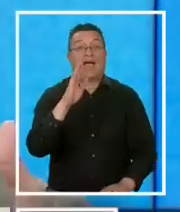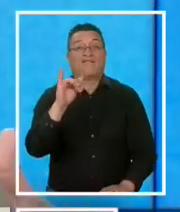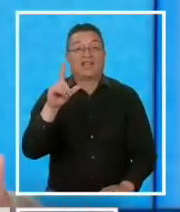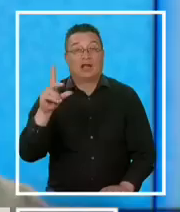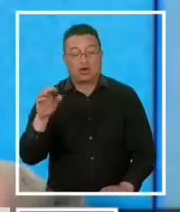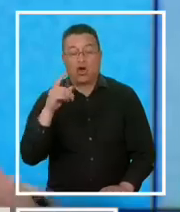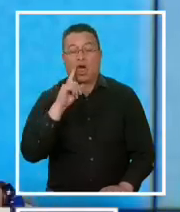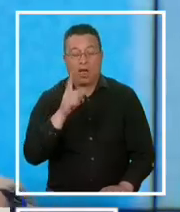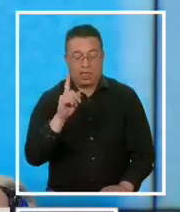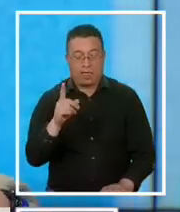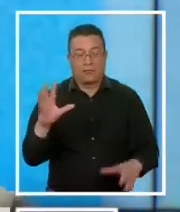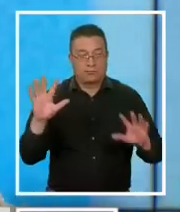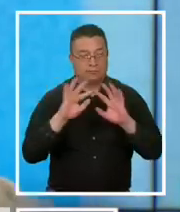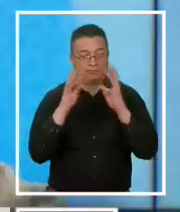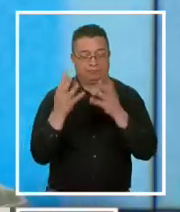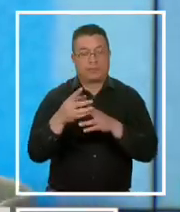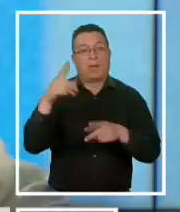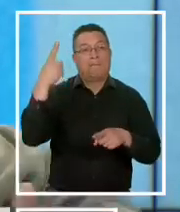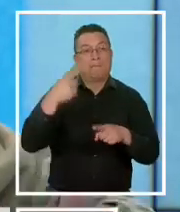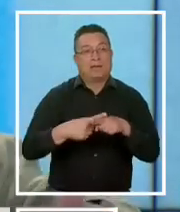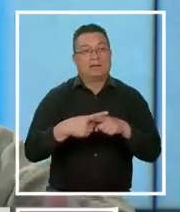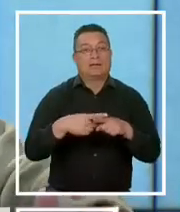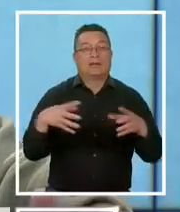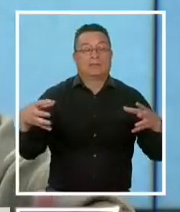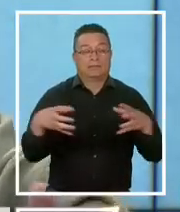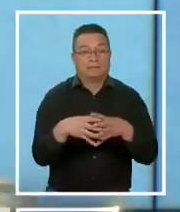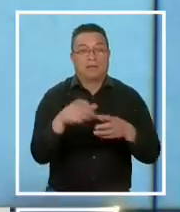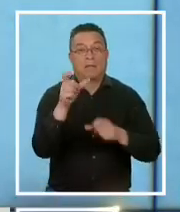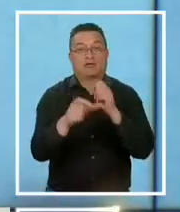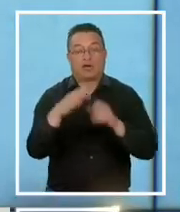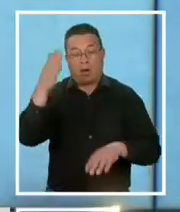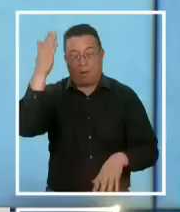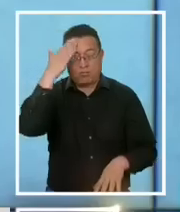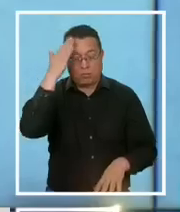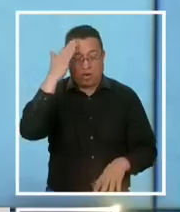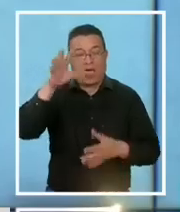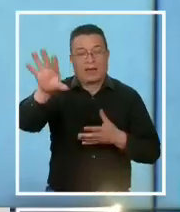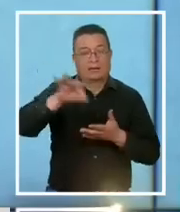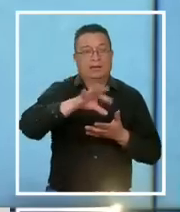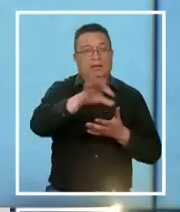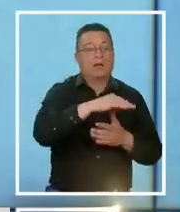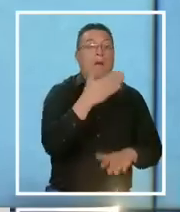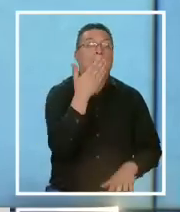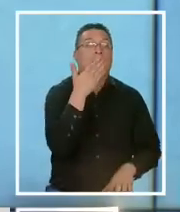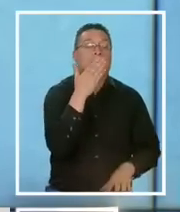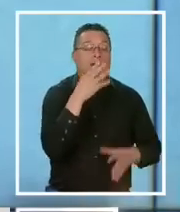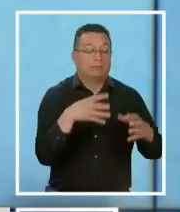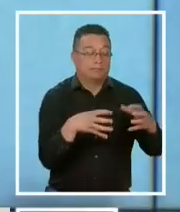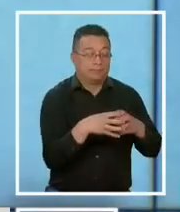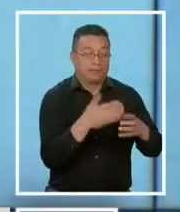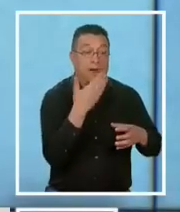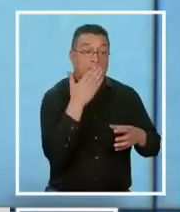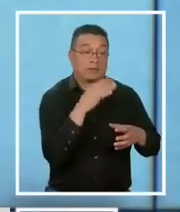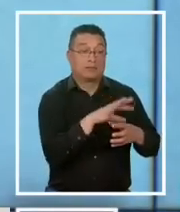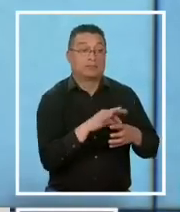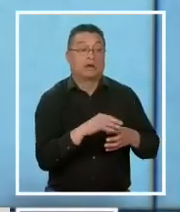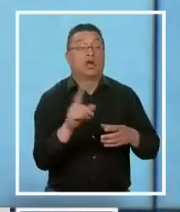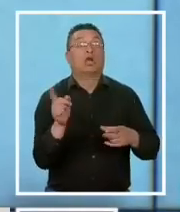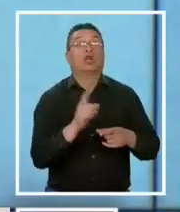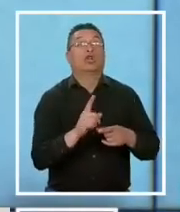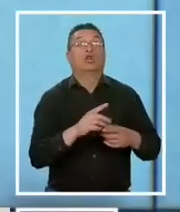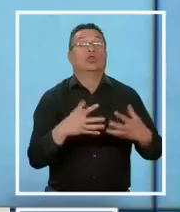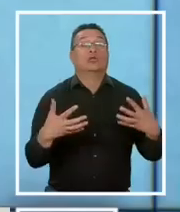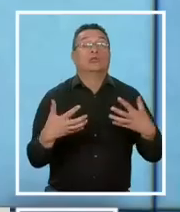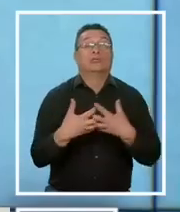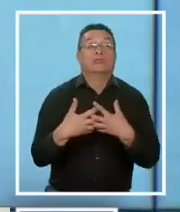se ha compuesta de manera mixta por personas elegidas popularmente por expertos Cómo hacer que esos expertos no se